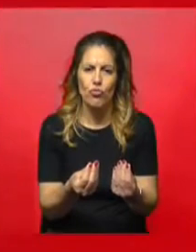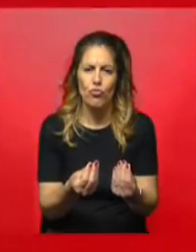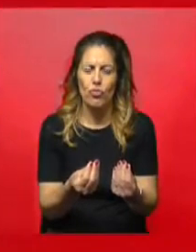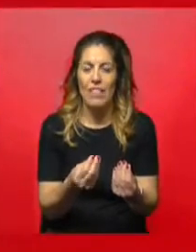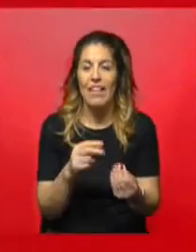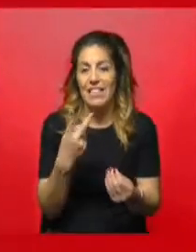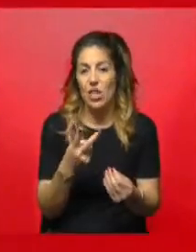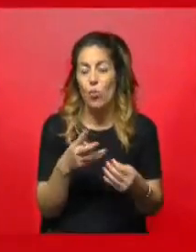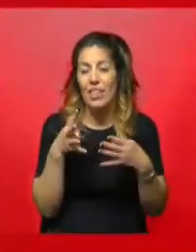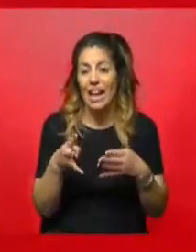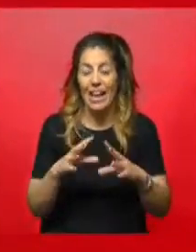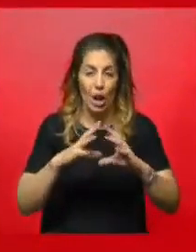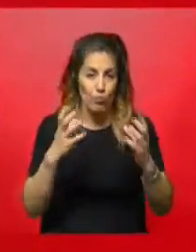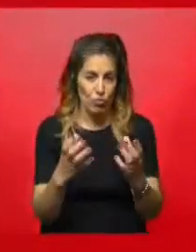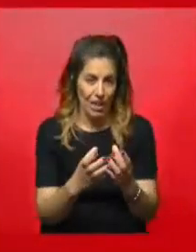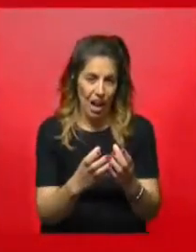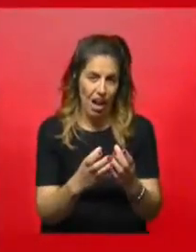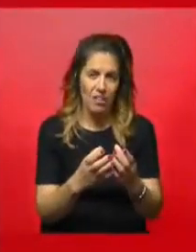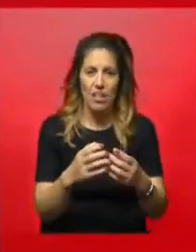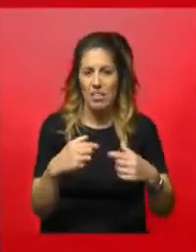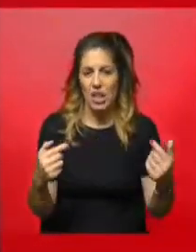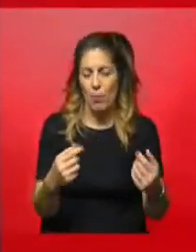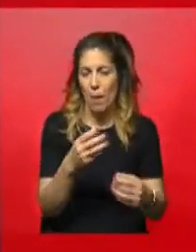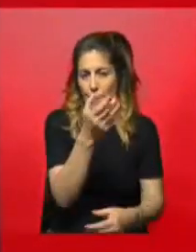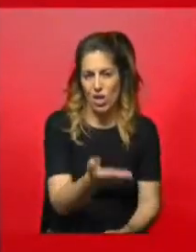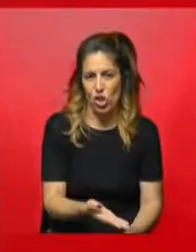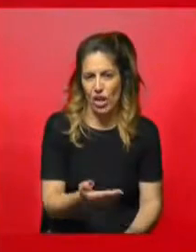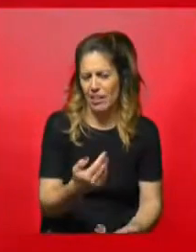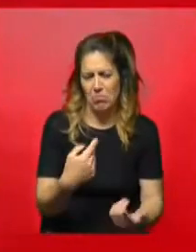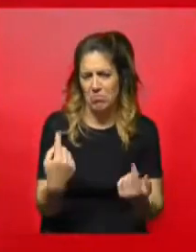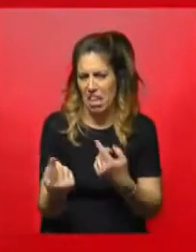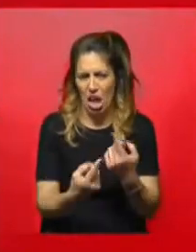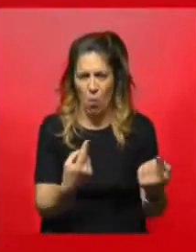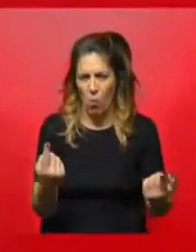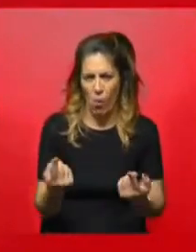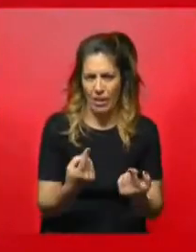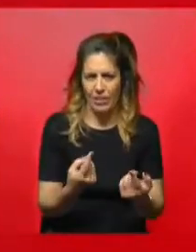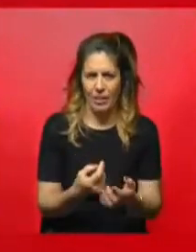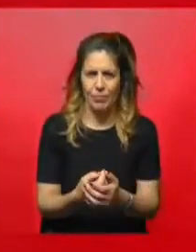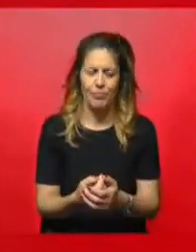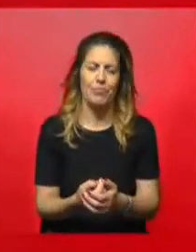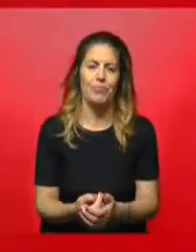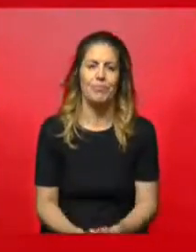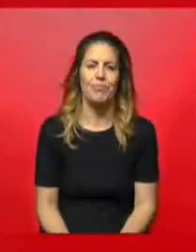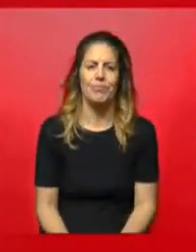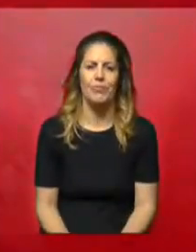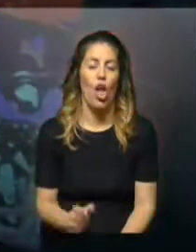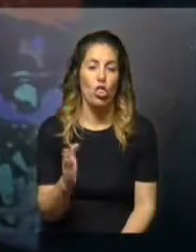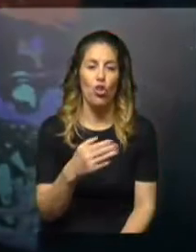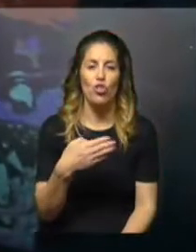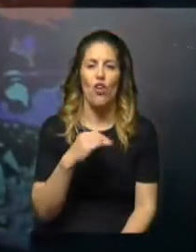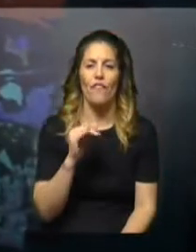alta de la Segunda Guerra Mundial y después personajes que andan en la vuelta que están por ahí que son todos bichos que eso es